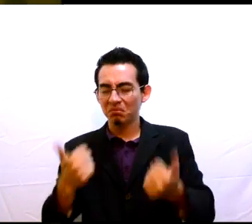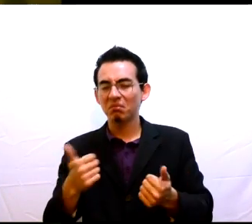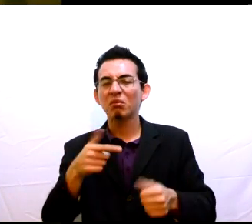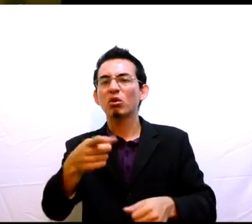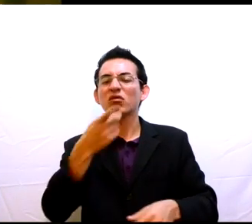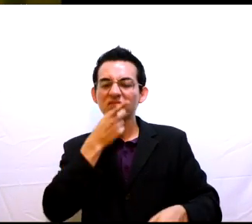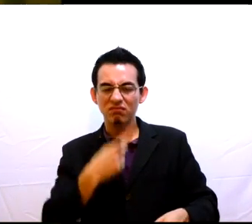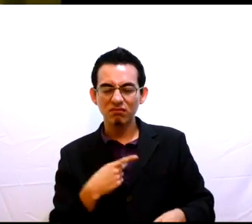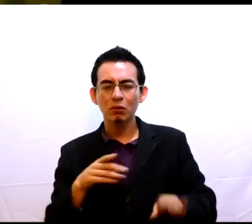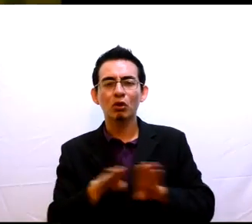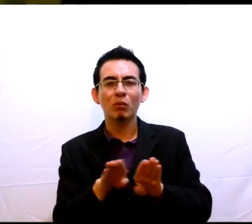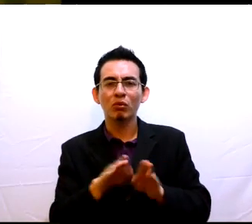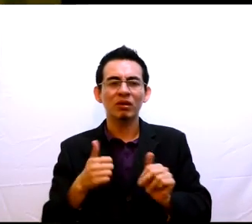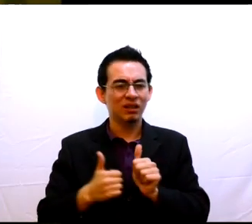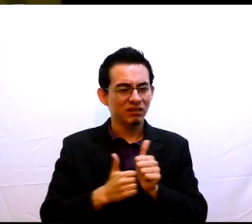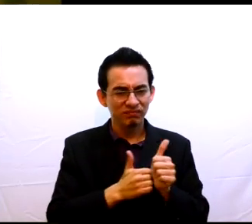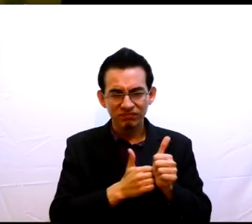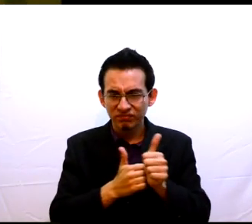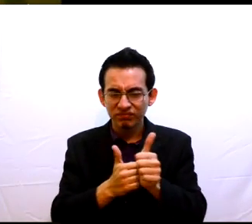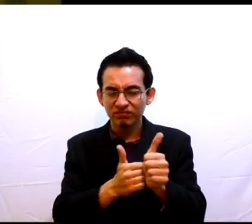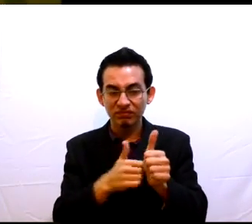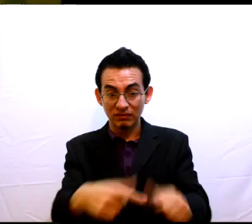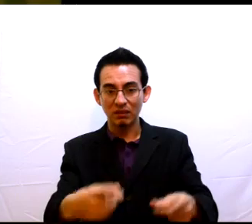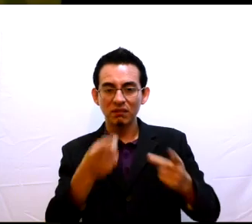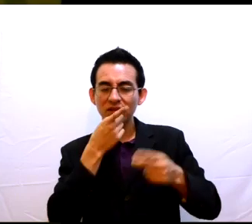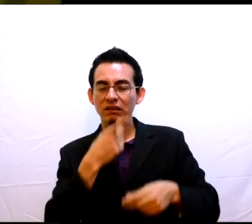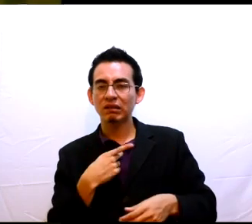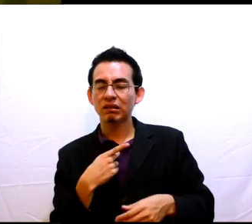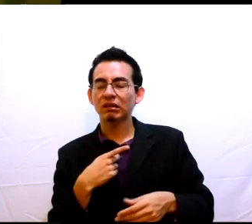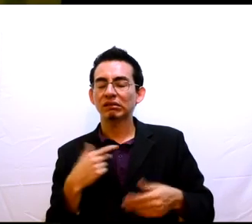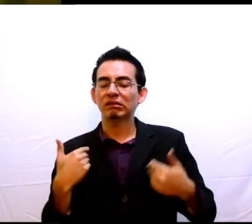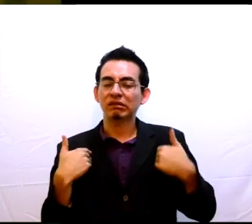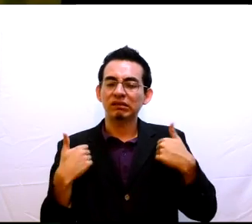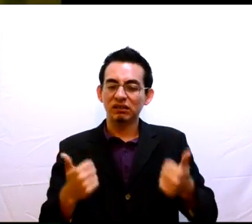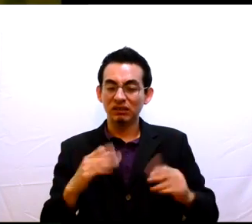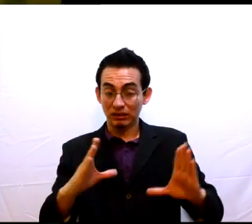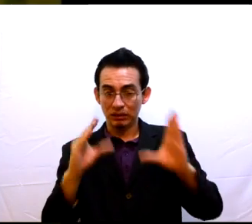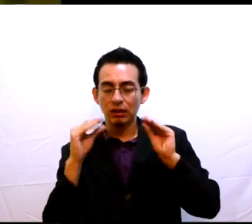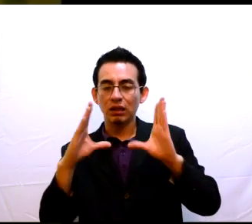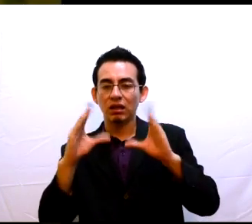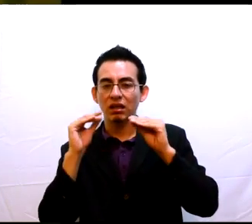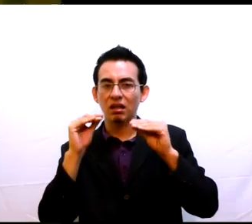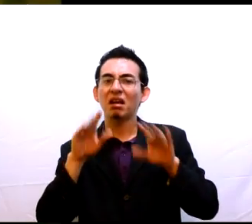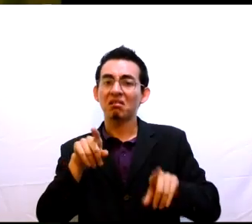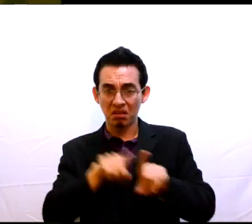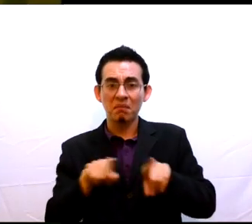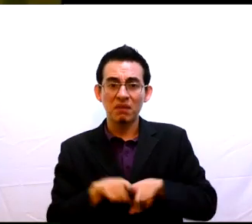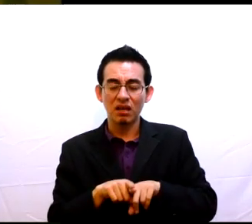guía la exhortación la enseñanza la reprensión